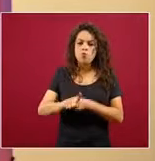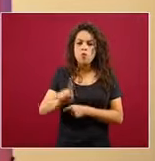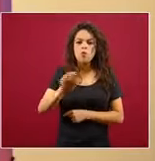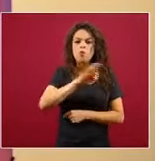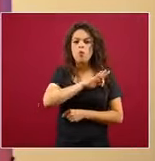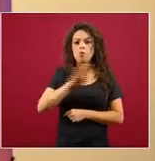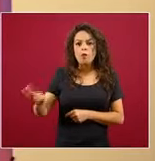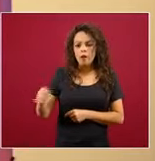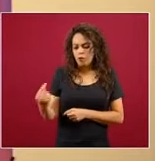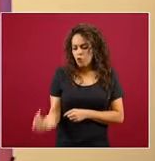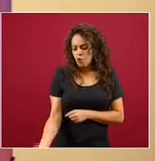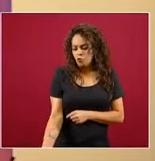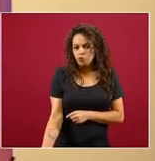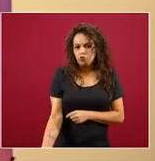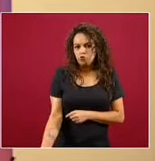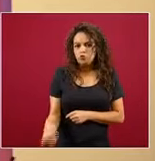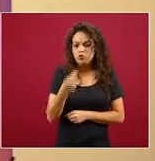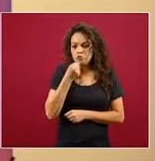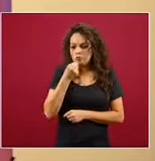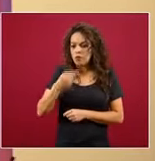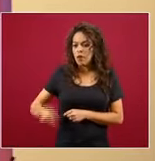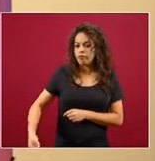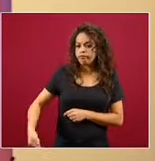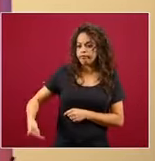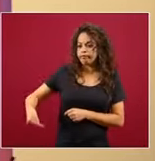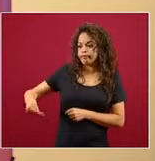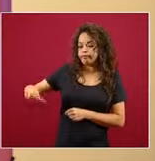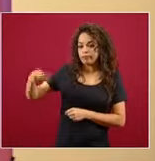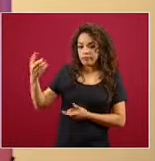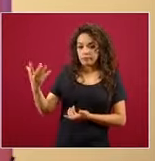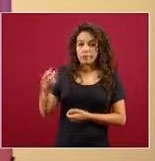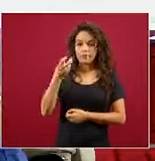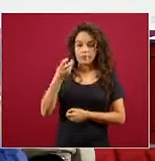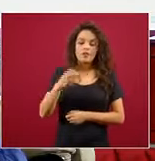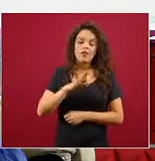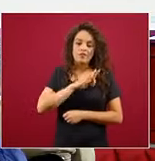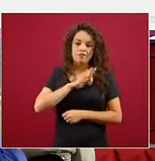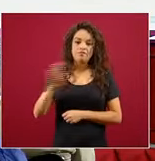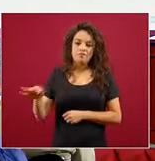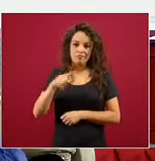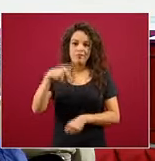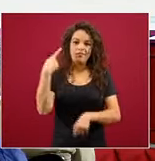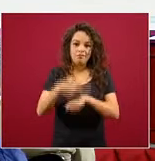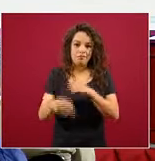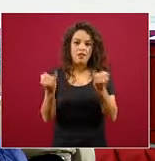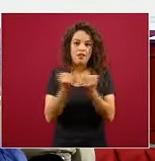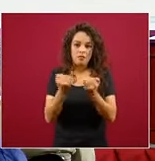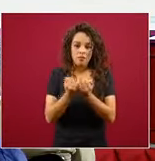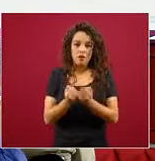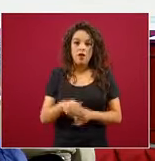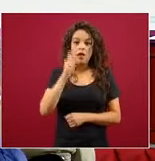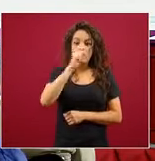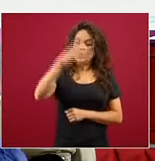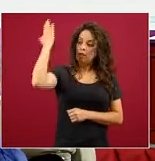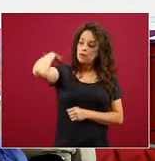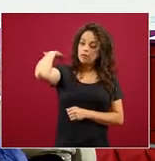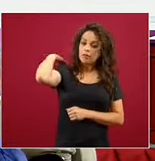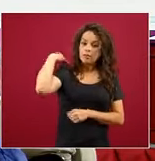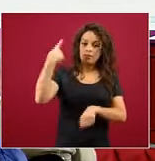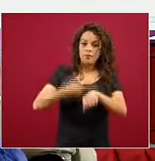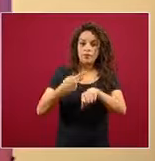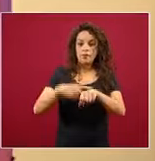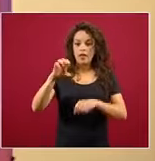ser, sin embargo, también una comorbilidad que contribuye. En el caso de POC también vemos una diferencia importante, 6